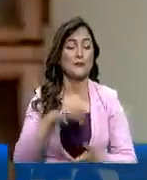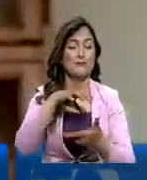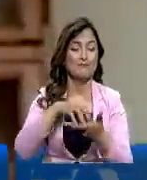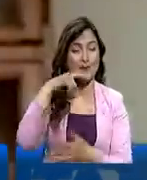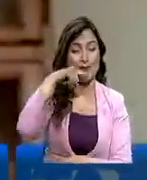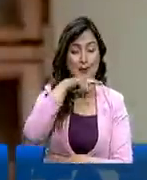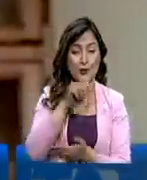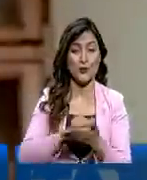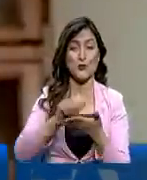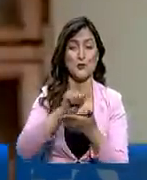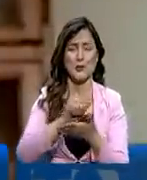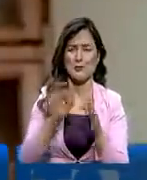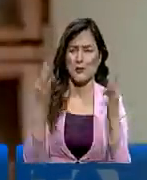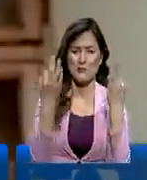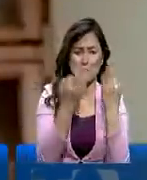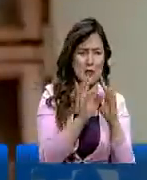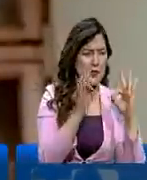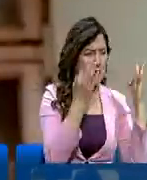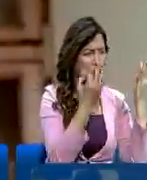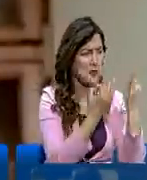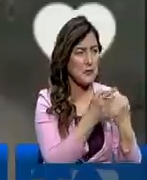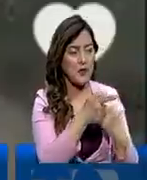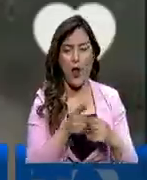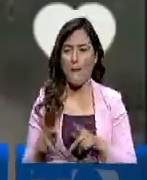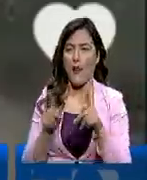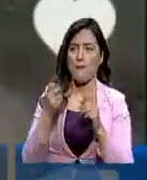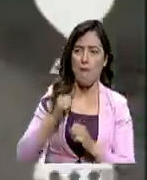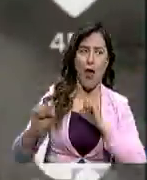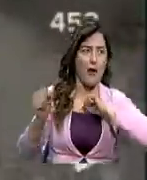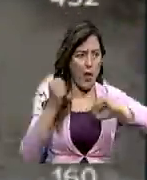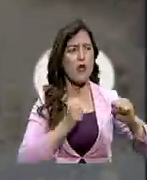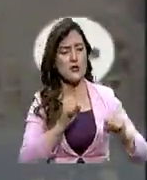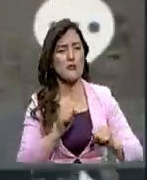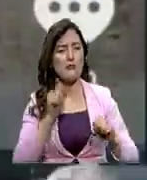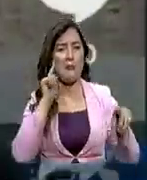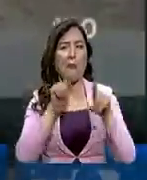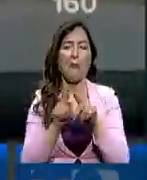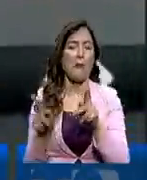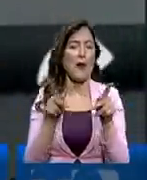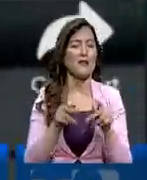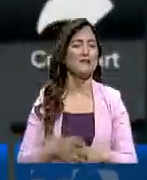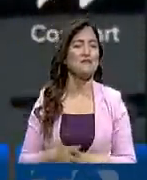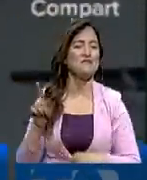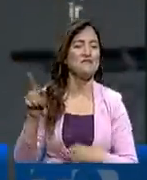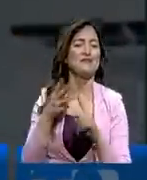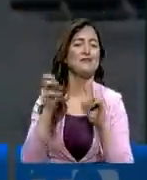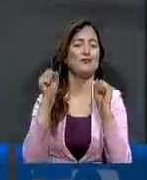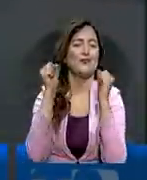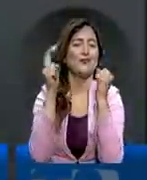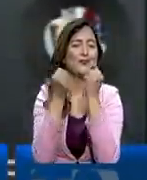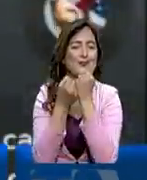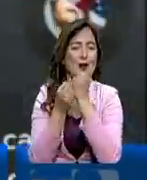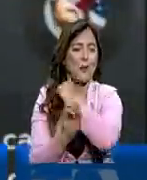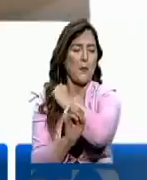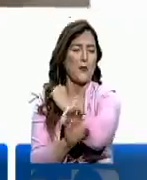una familia que no estuviera planeando a alguien de su familia viajar. Motivados por las promociones que suben a redes supuestas agencias de